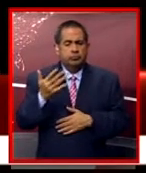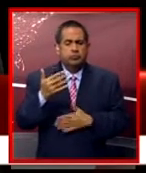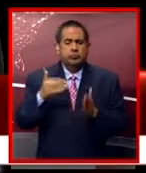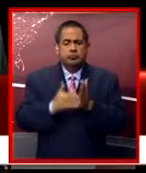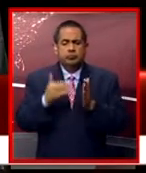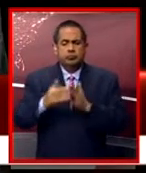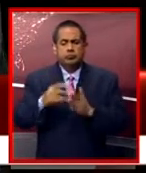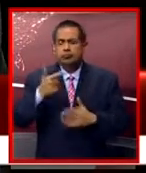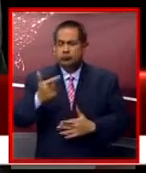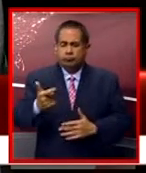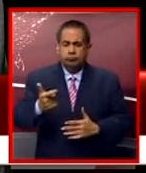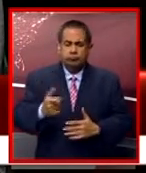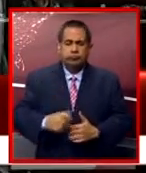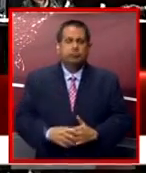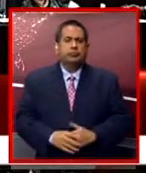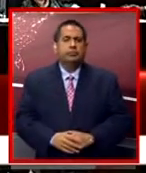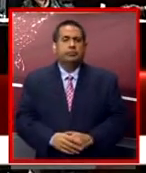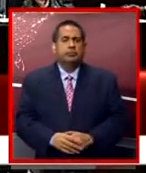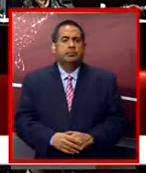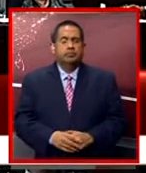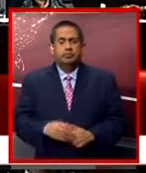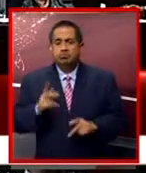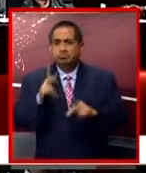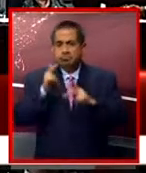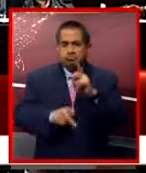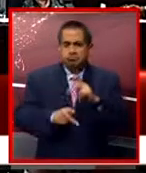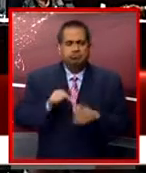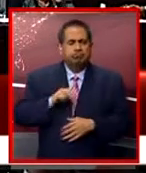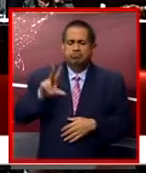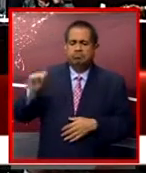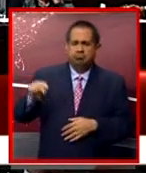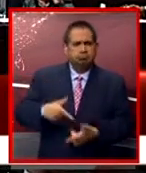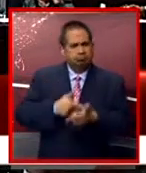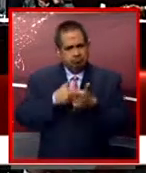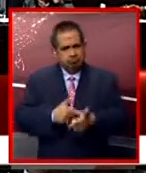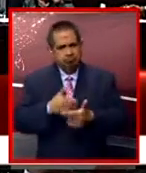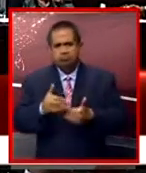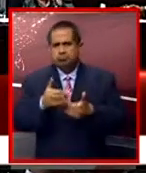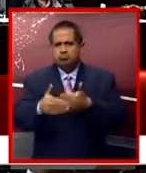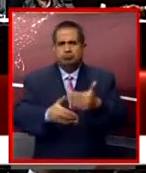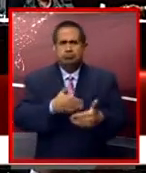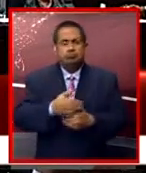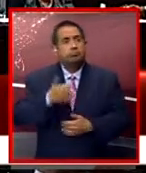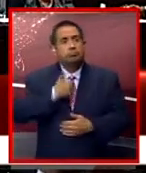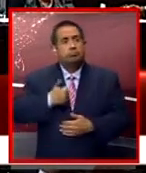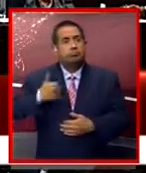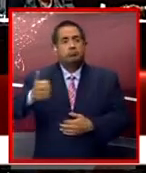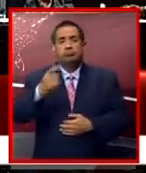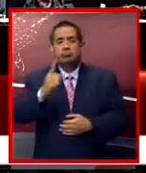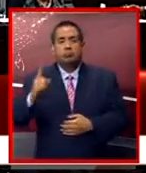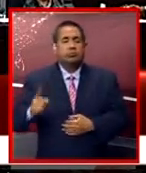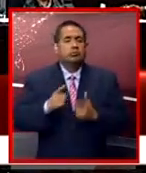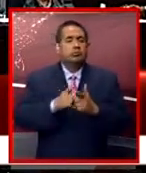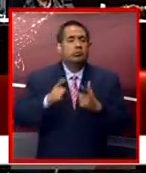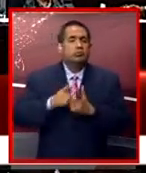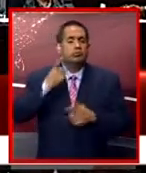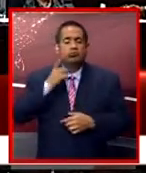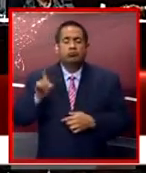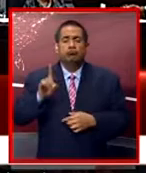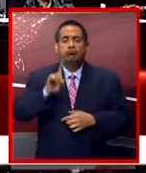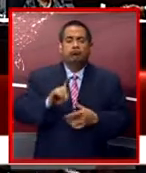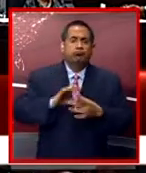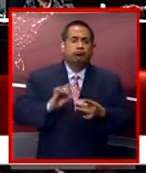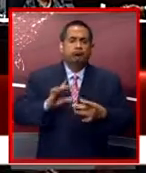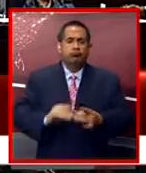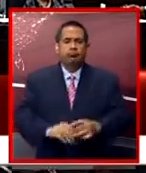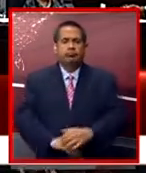231.250 millones de pesos. La moción fue rechazada y se prosiguió con los posicionamientos de los diferentes grupos parlamentarios.